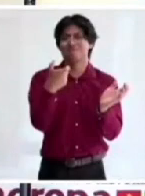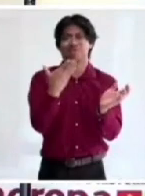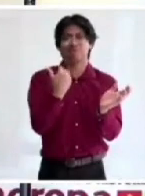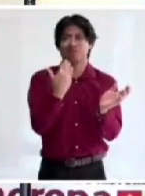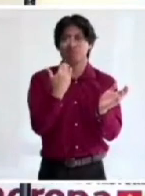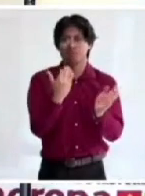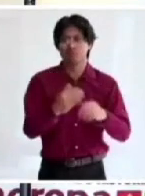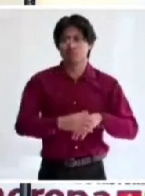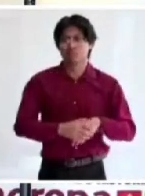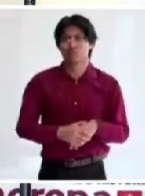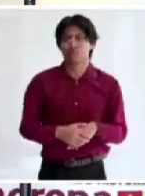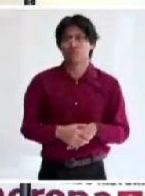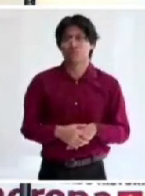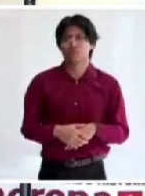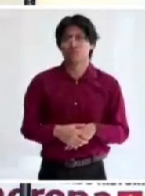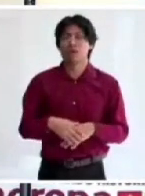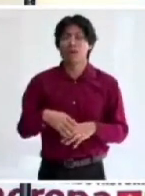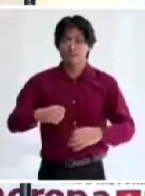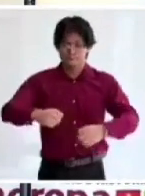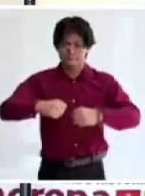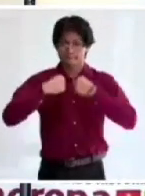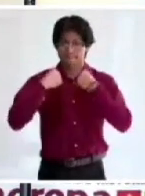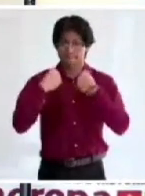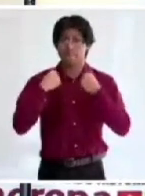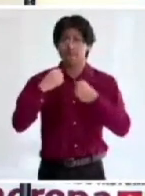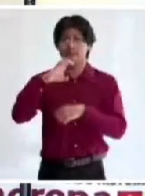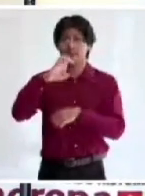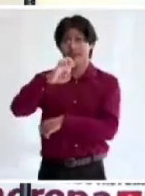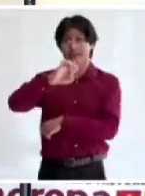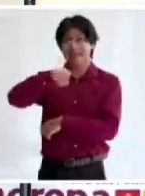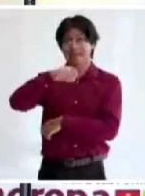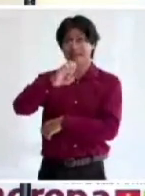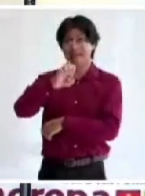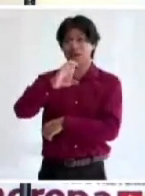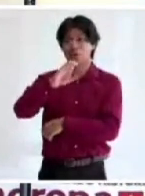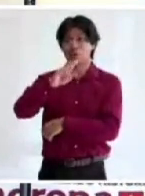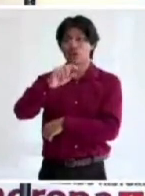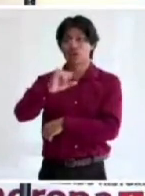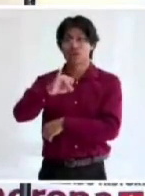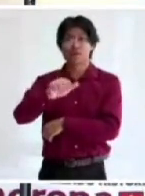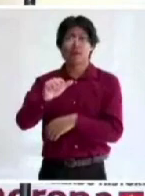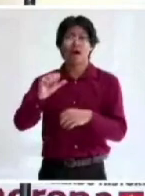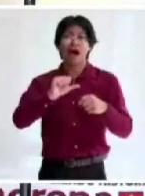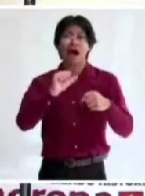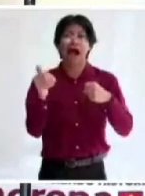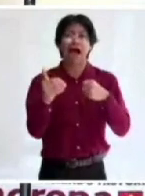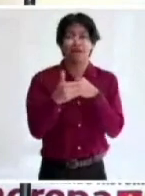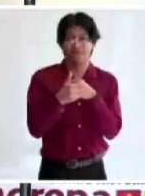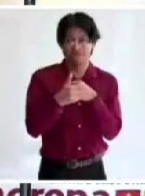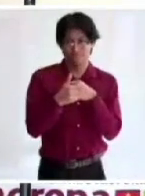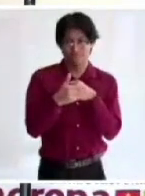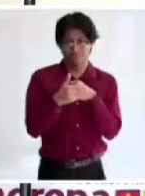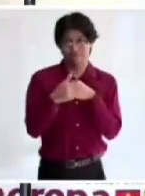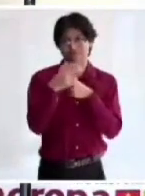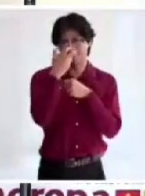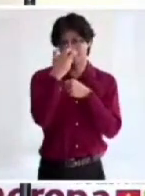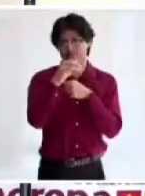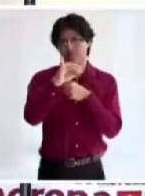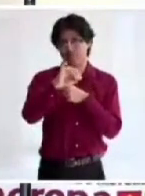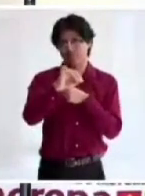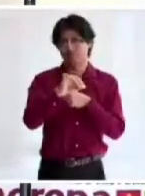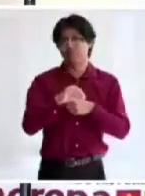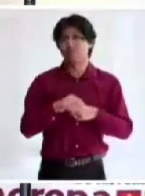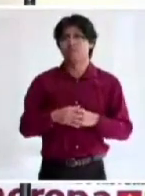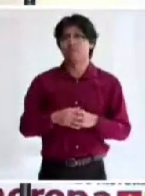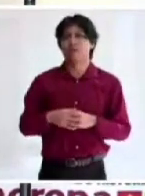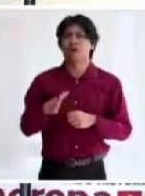el poder el poder ejecutivo es el que administra entonces por eso es que